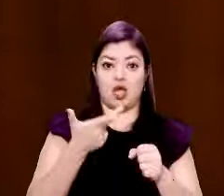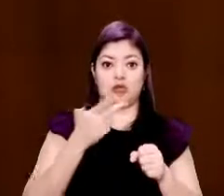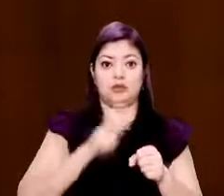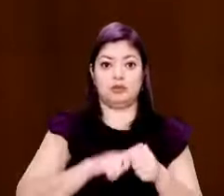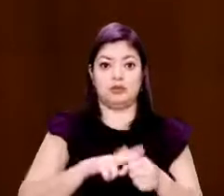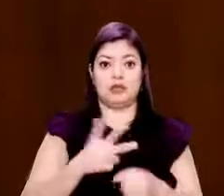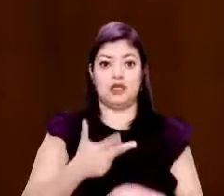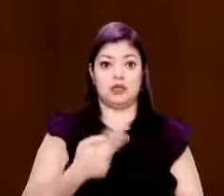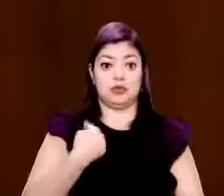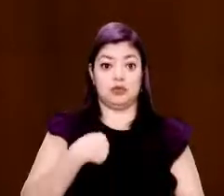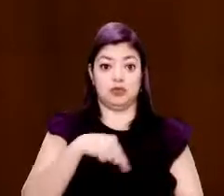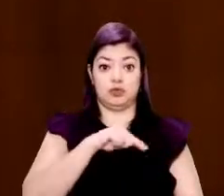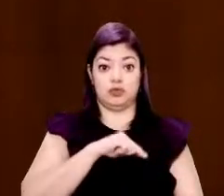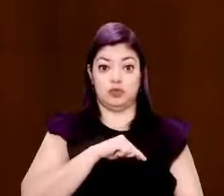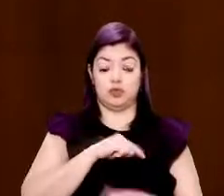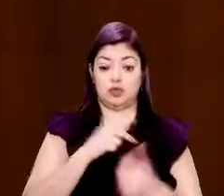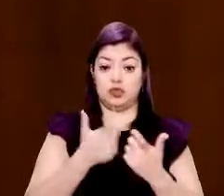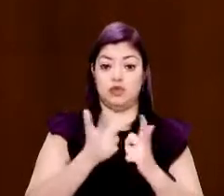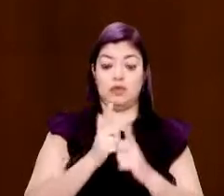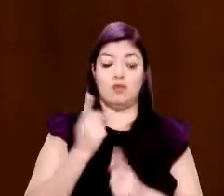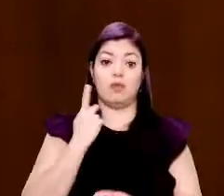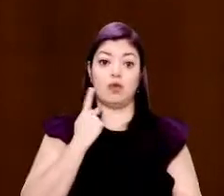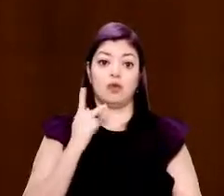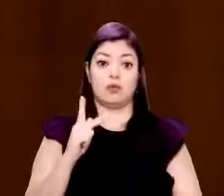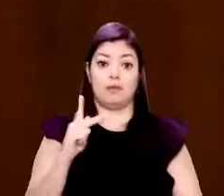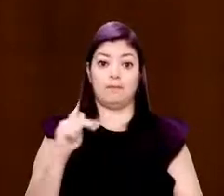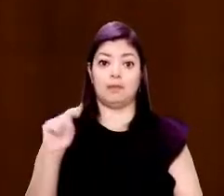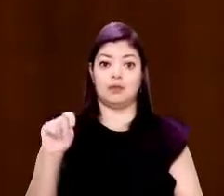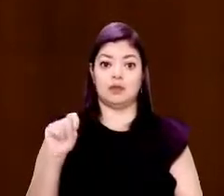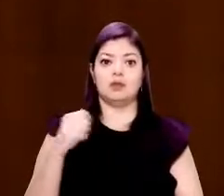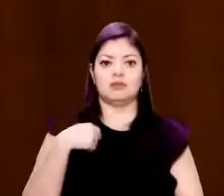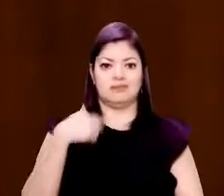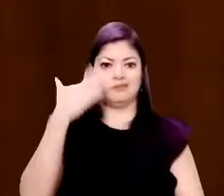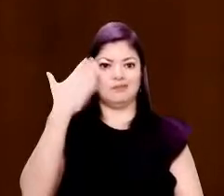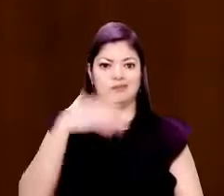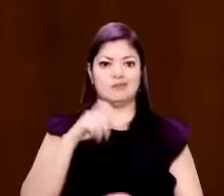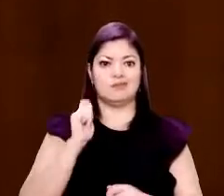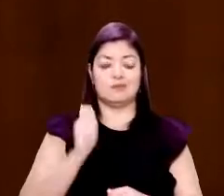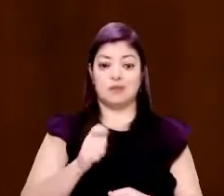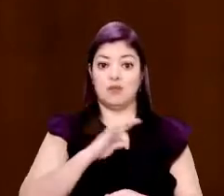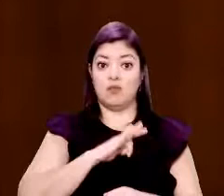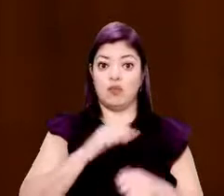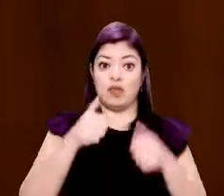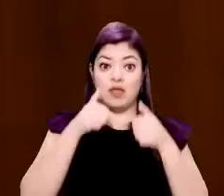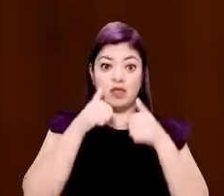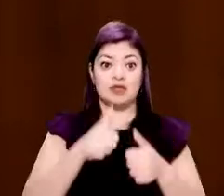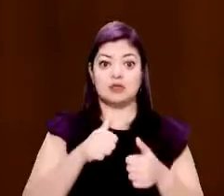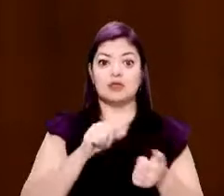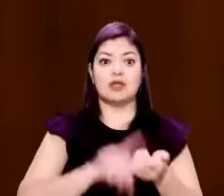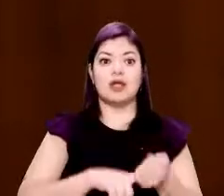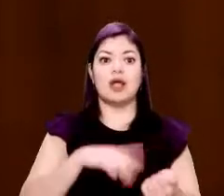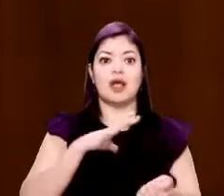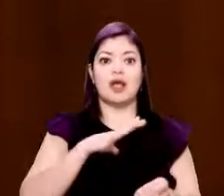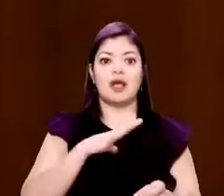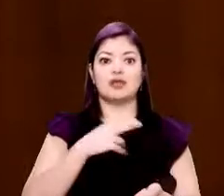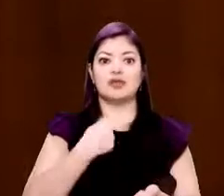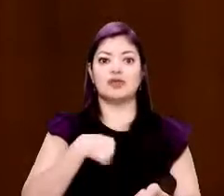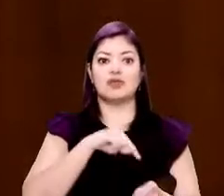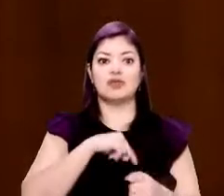del Partido del Trabajo, sabemos que es difícil tener un alto grado de atención, dadas las condiciones de nuestra